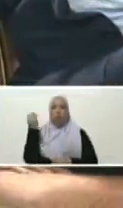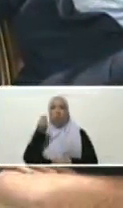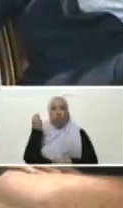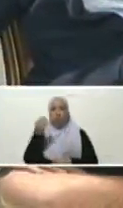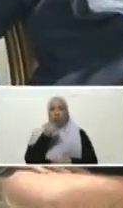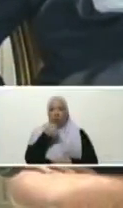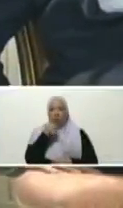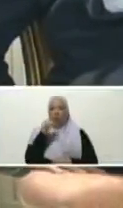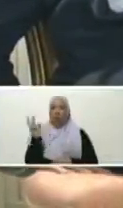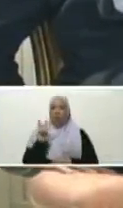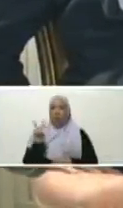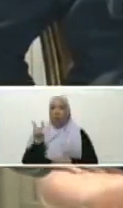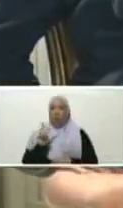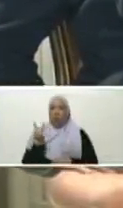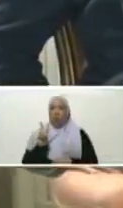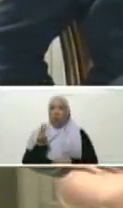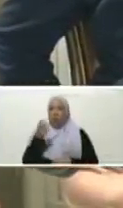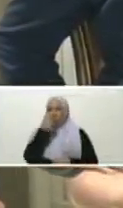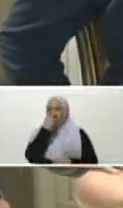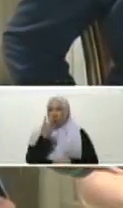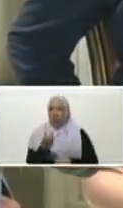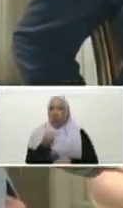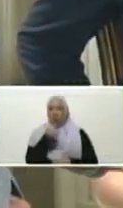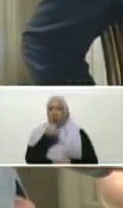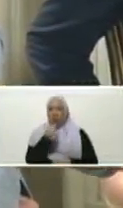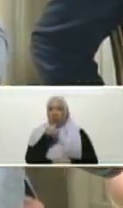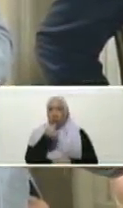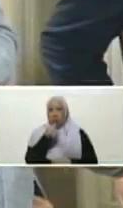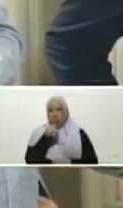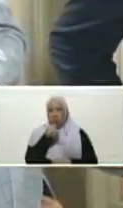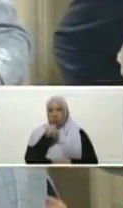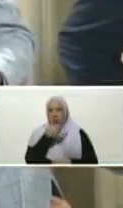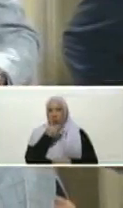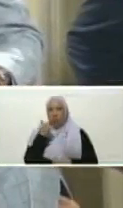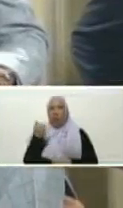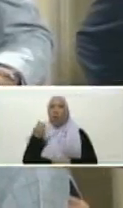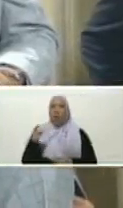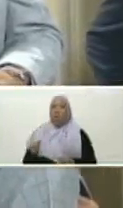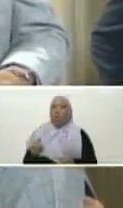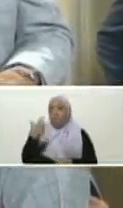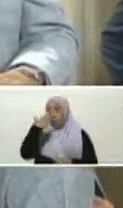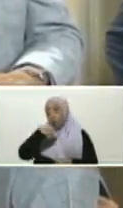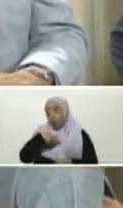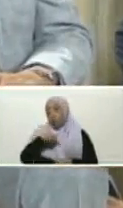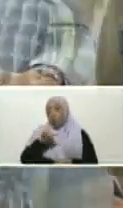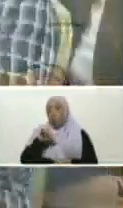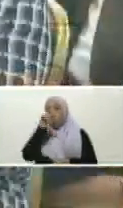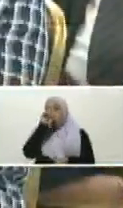en Venezuela, para visitarlos y para darle personalmente nuestro